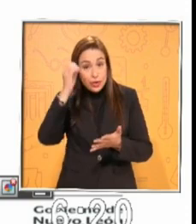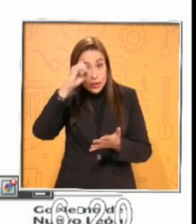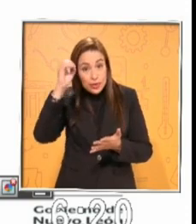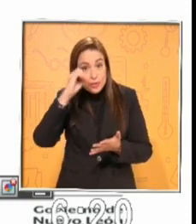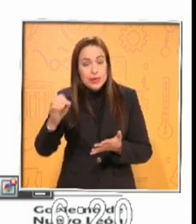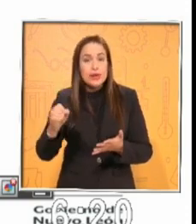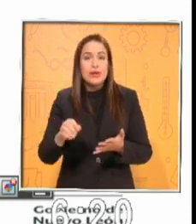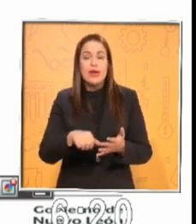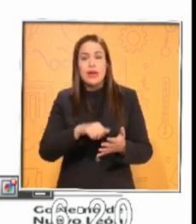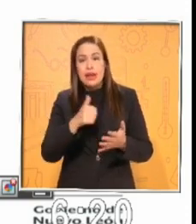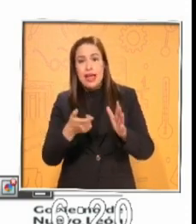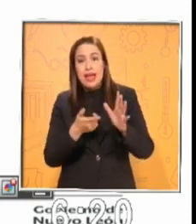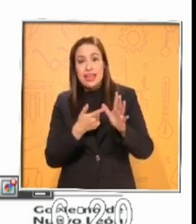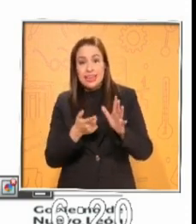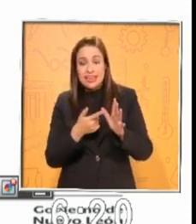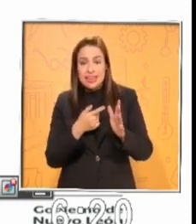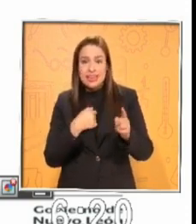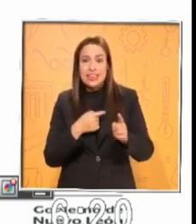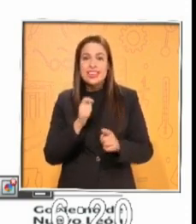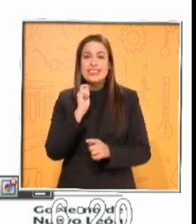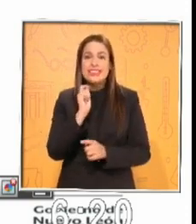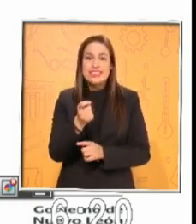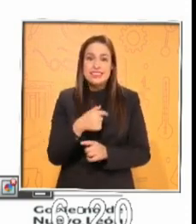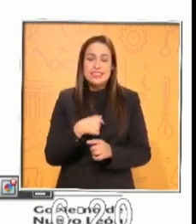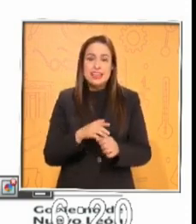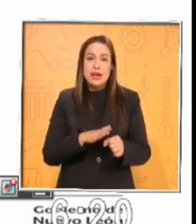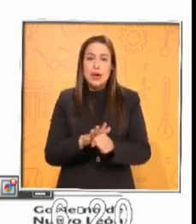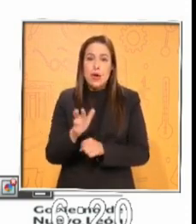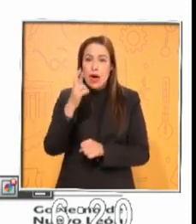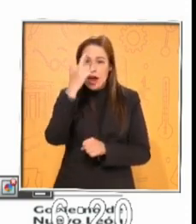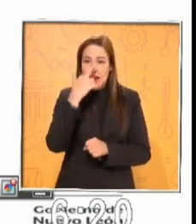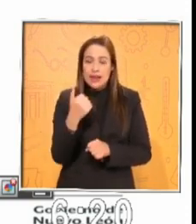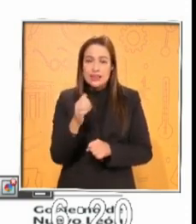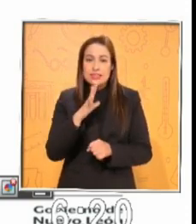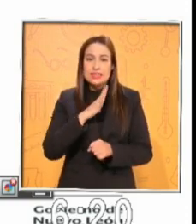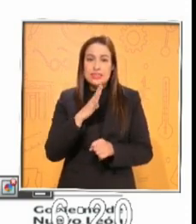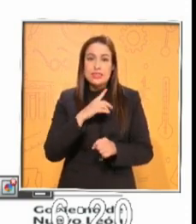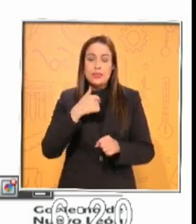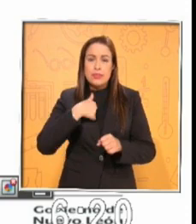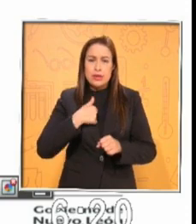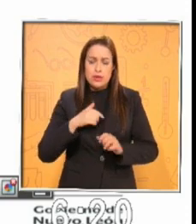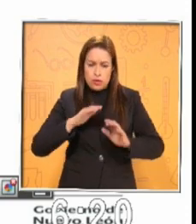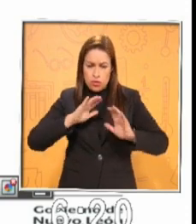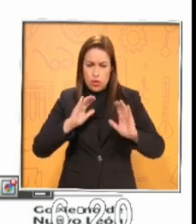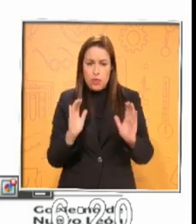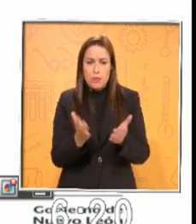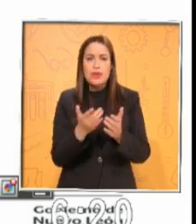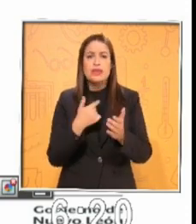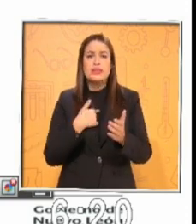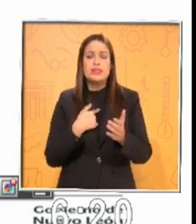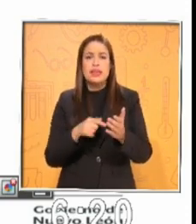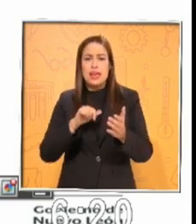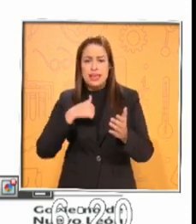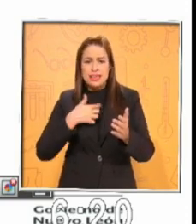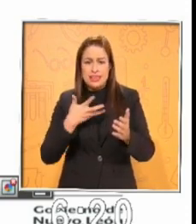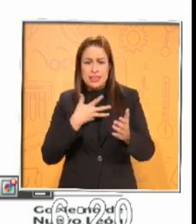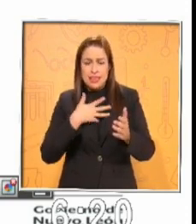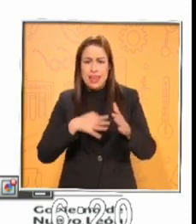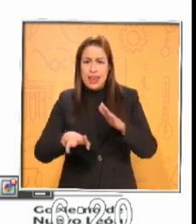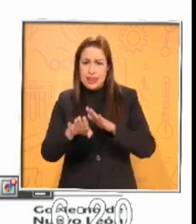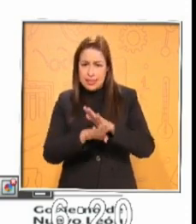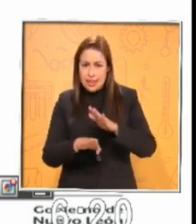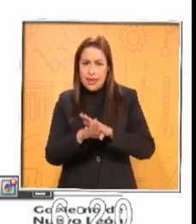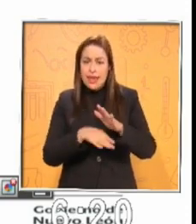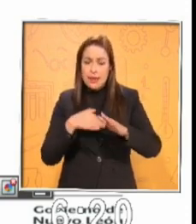las razones que damos para justificar y convencer a las demás personas de que nuestra opinión, de que